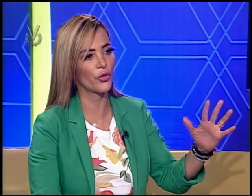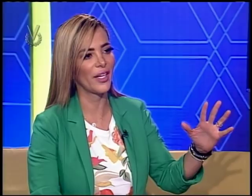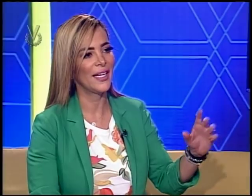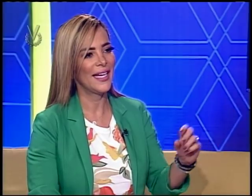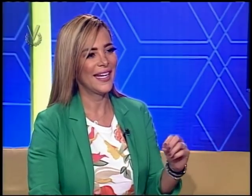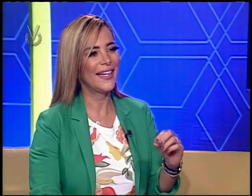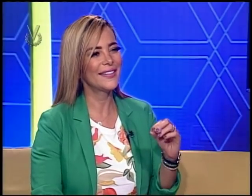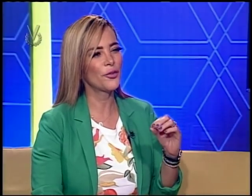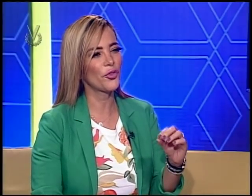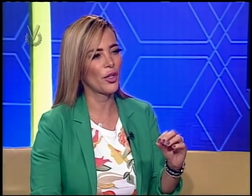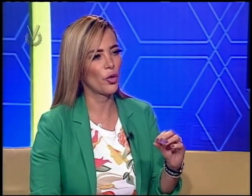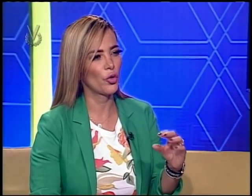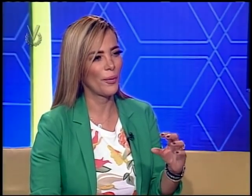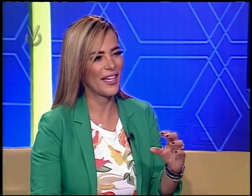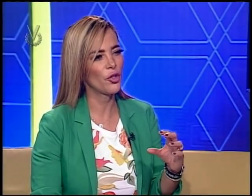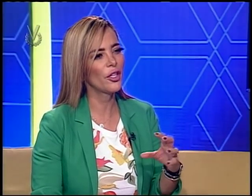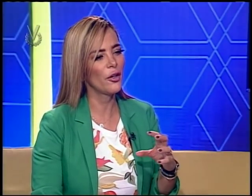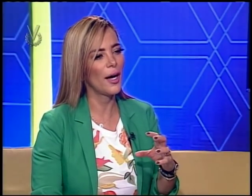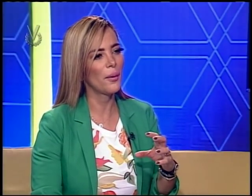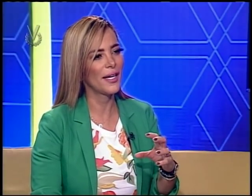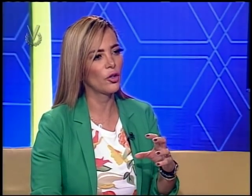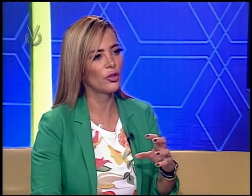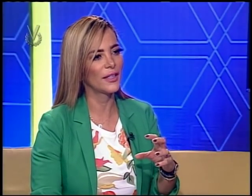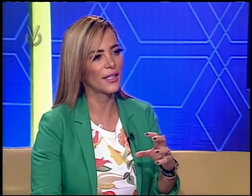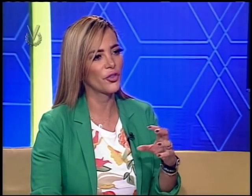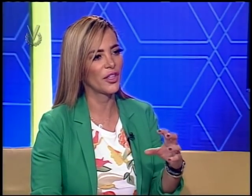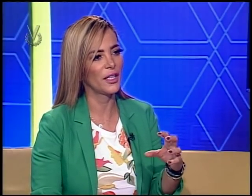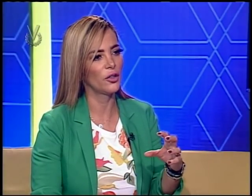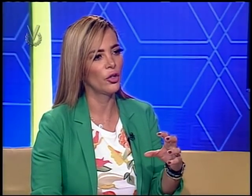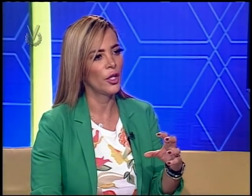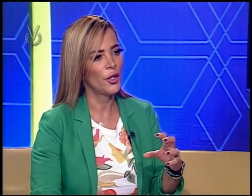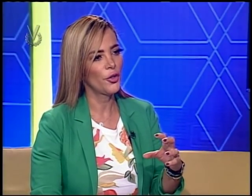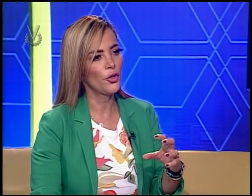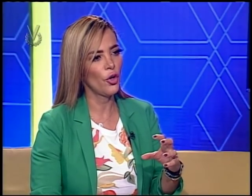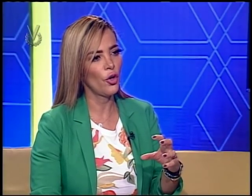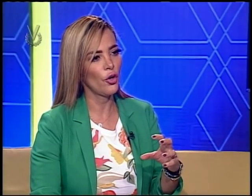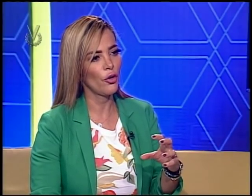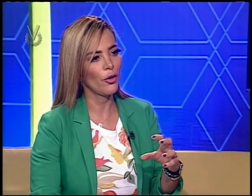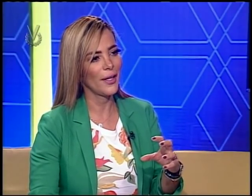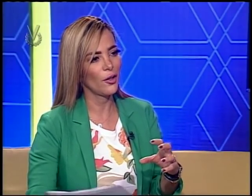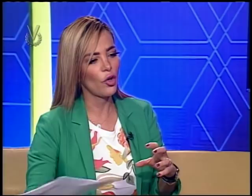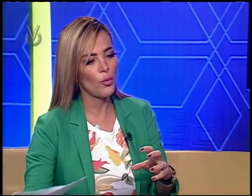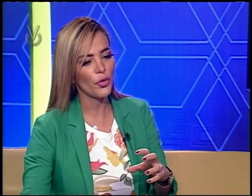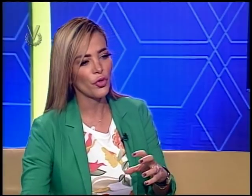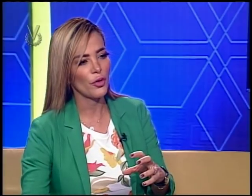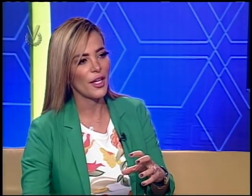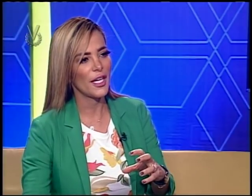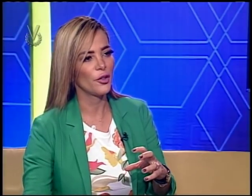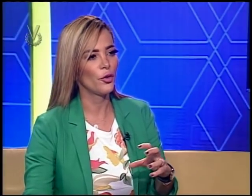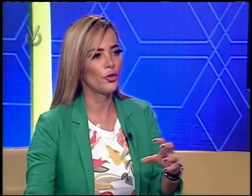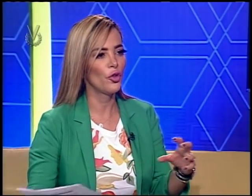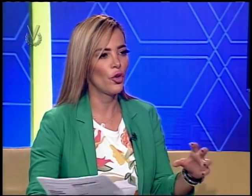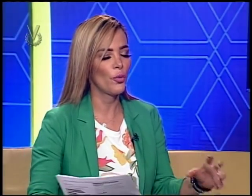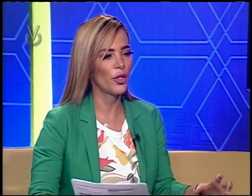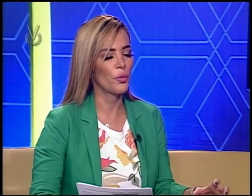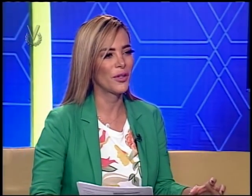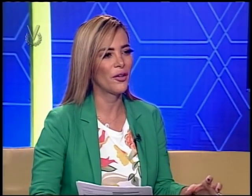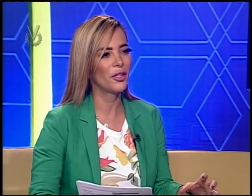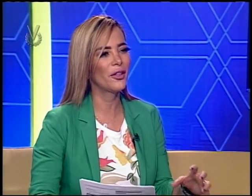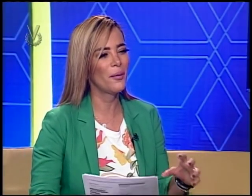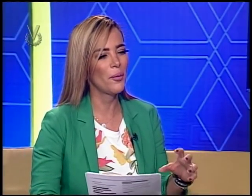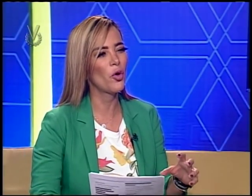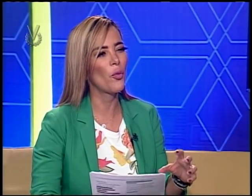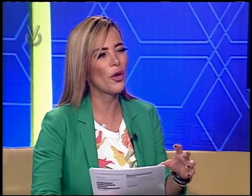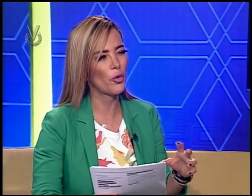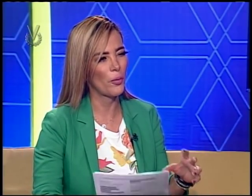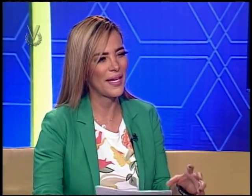otras cosas, es la situación económica. Y yo quiero hablar con Ricardo Sanguino, no como ciudadano, no como diputado,